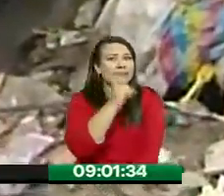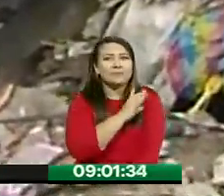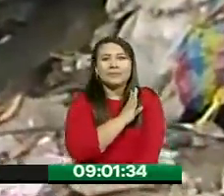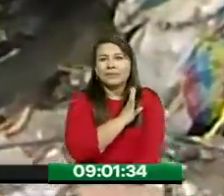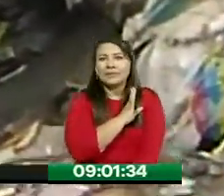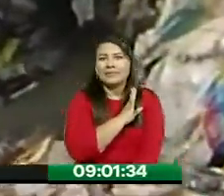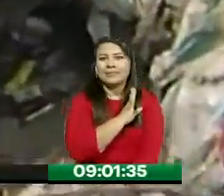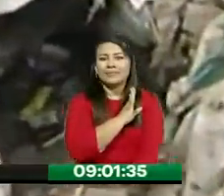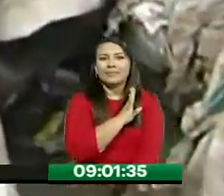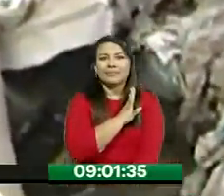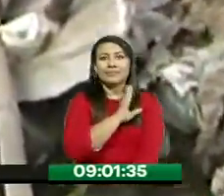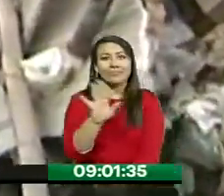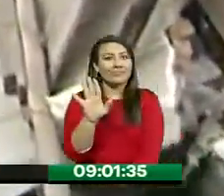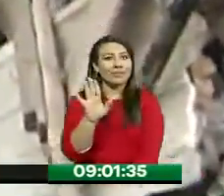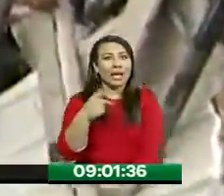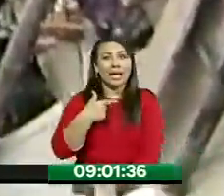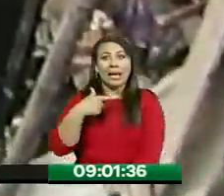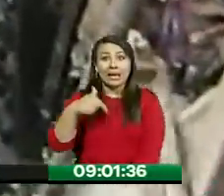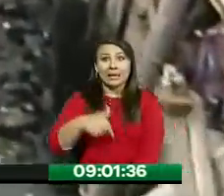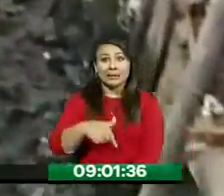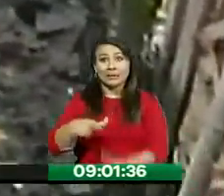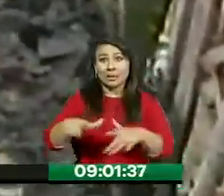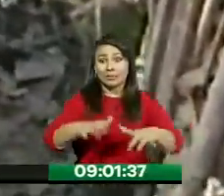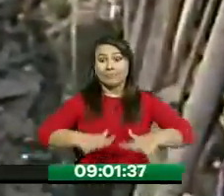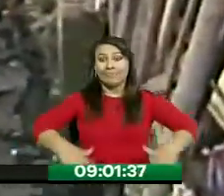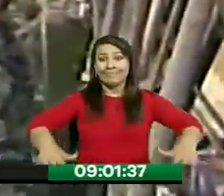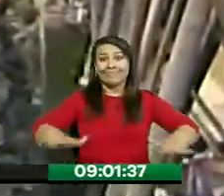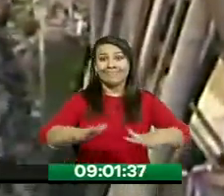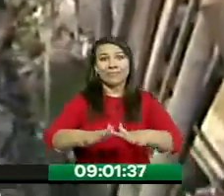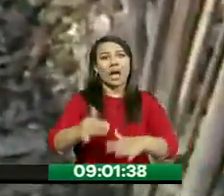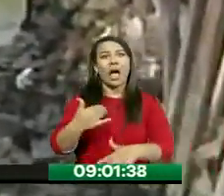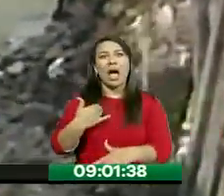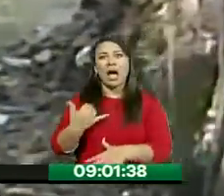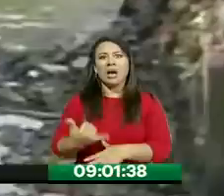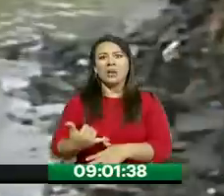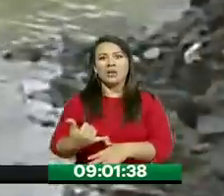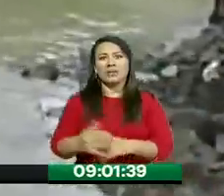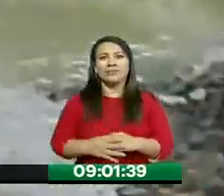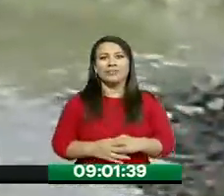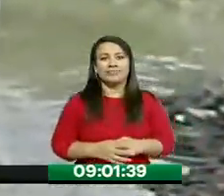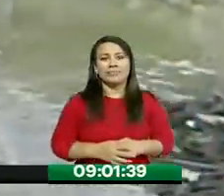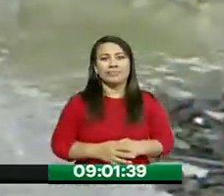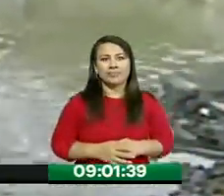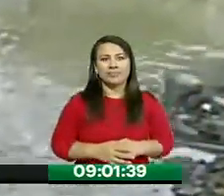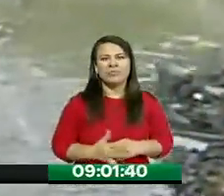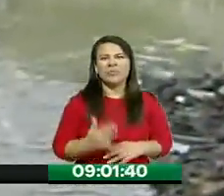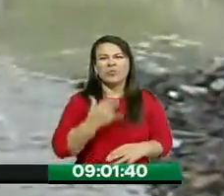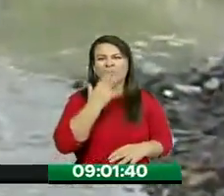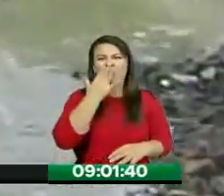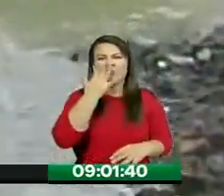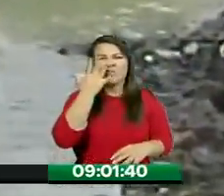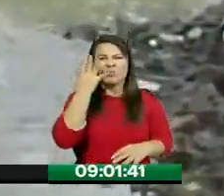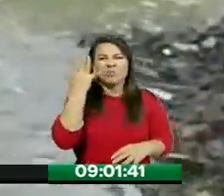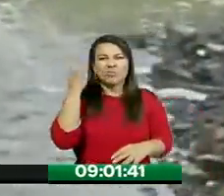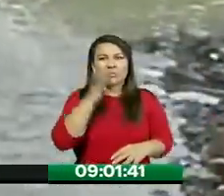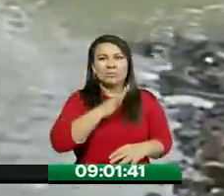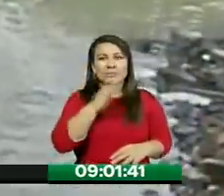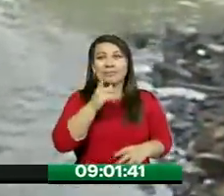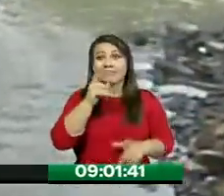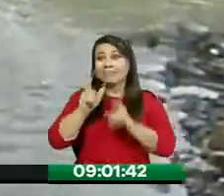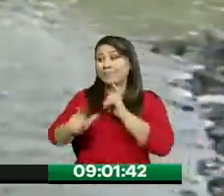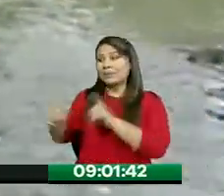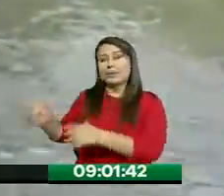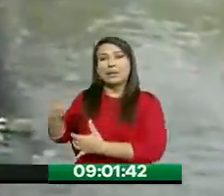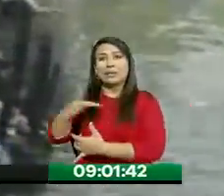esto es retorno en U. Recuérdenos eso. Bueno, estamos en el periodo de adaptabilidad del proyecto. Este periodo tiene una duración de 15 días a un